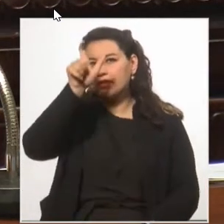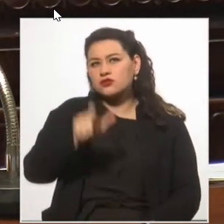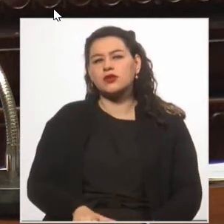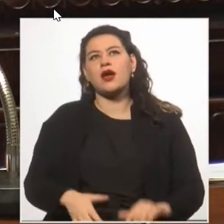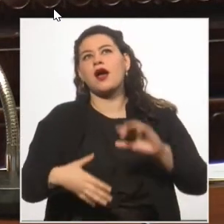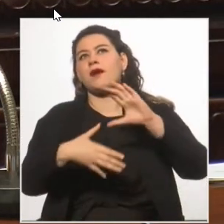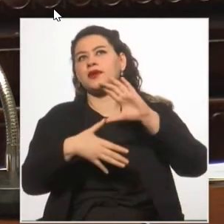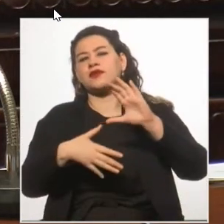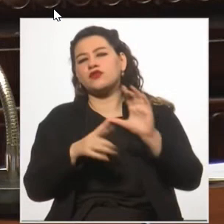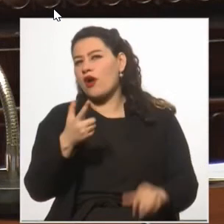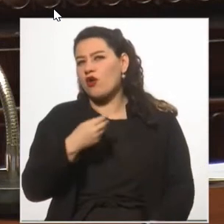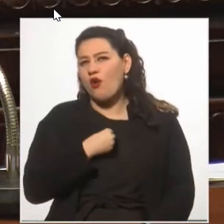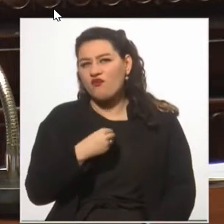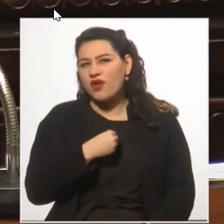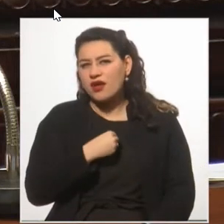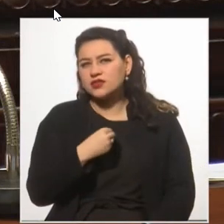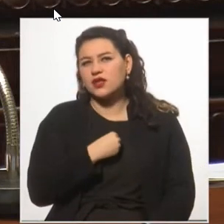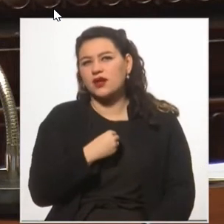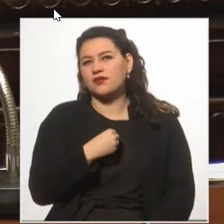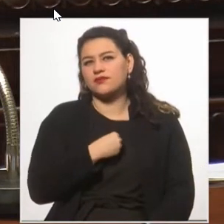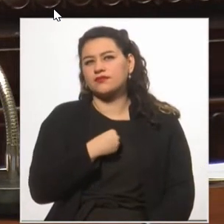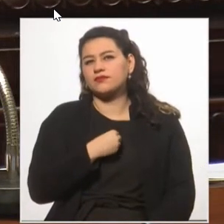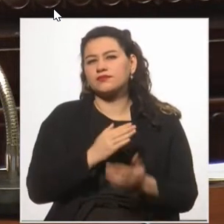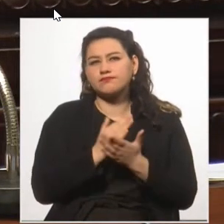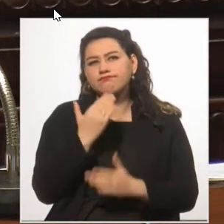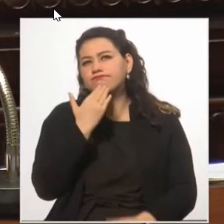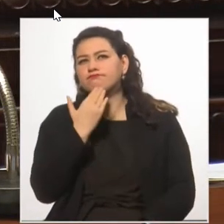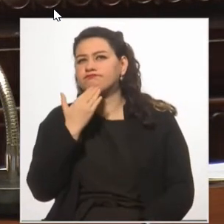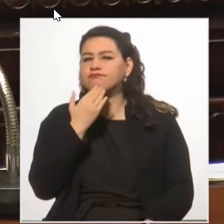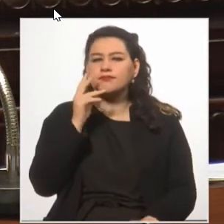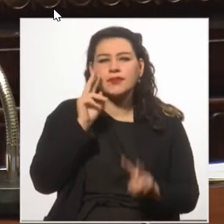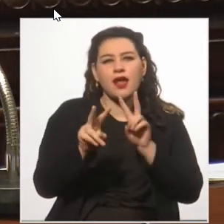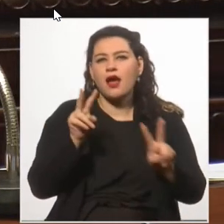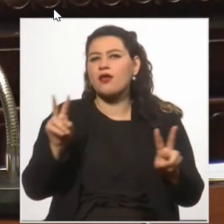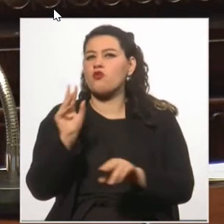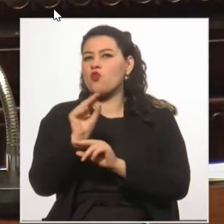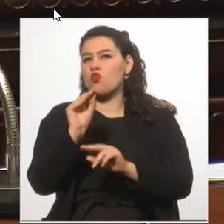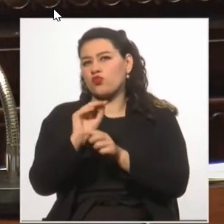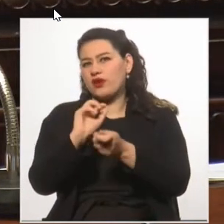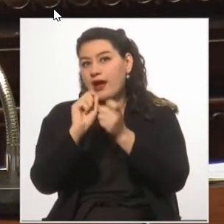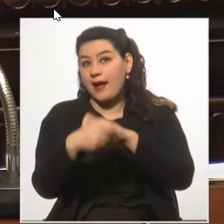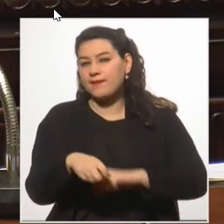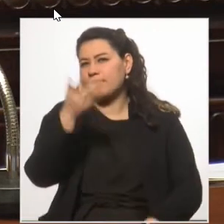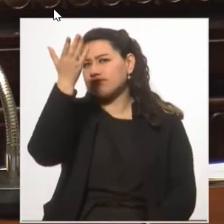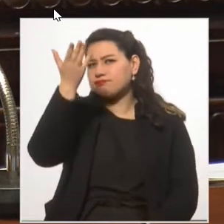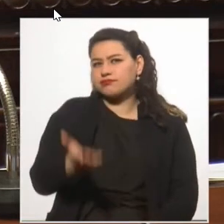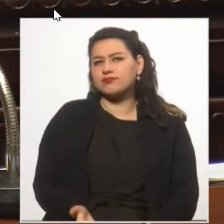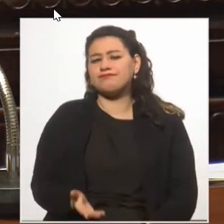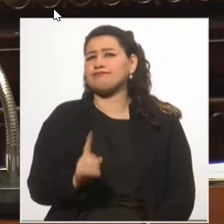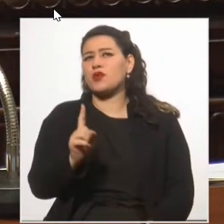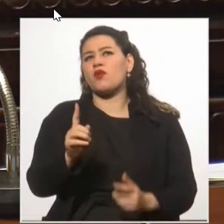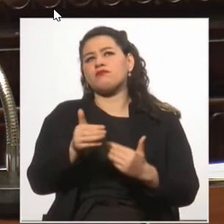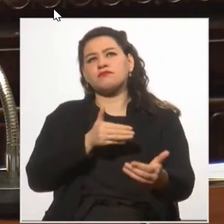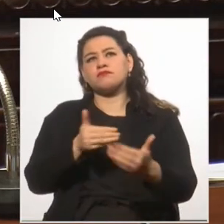americanista desconfiado, censor y celador de la cultura. Su figura,